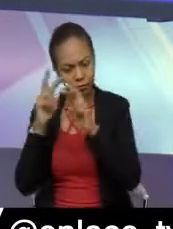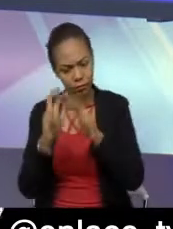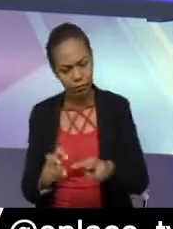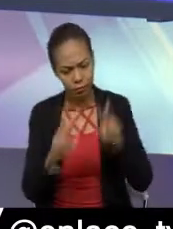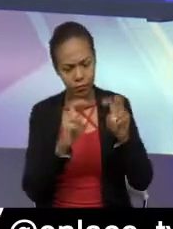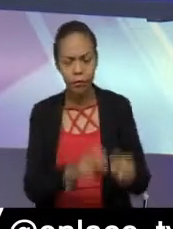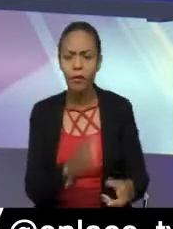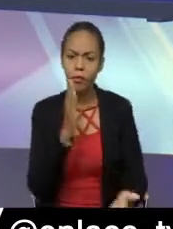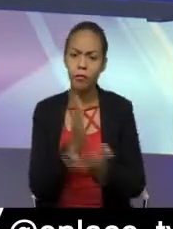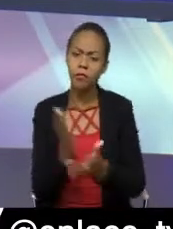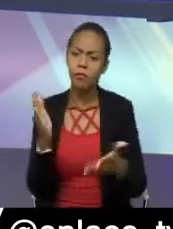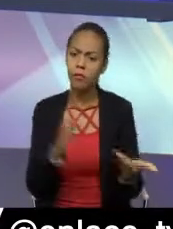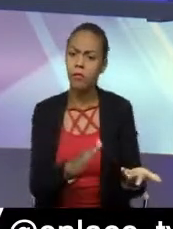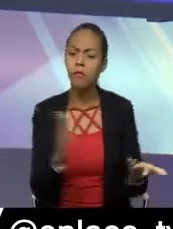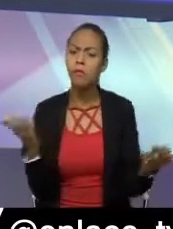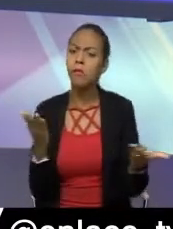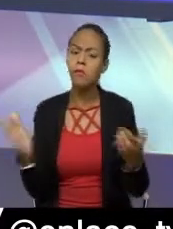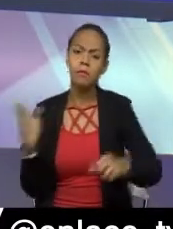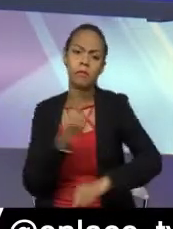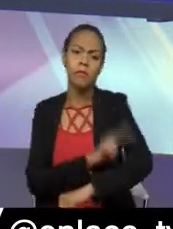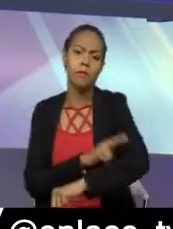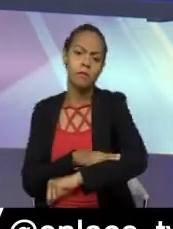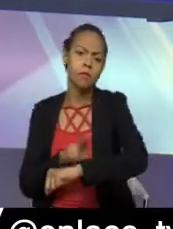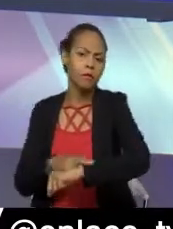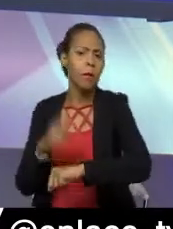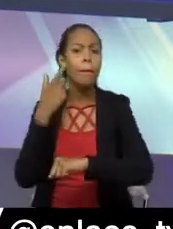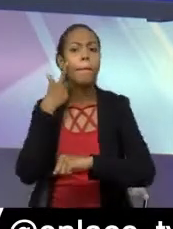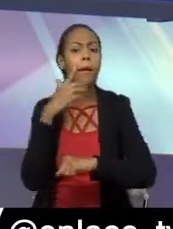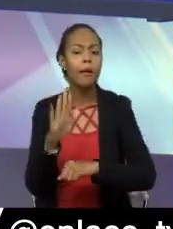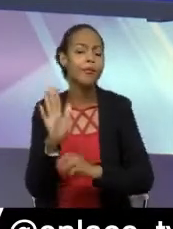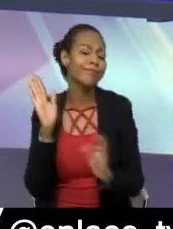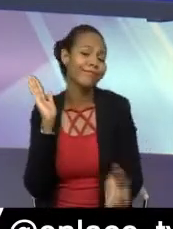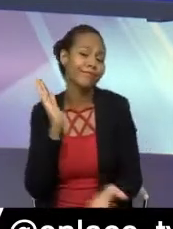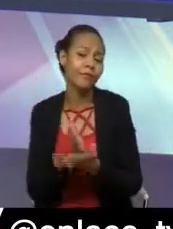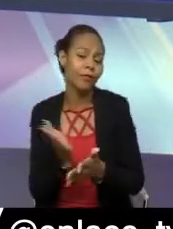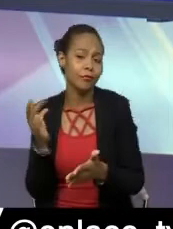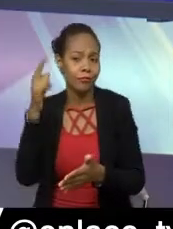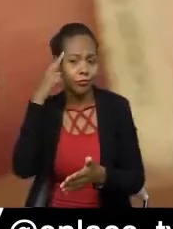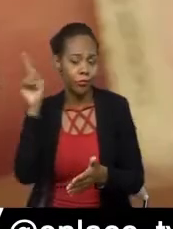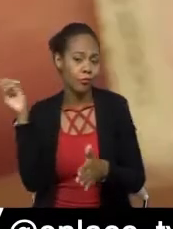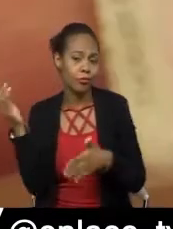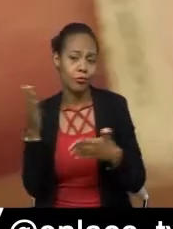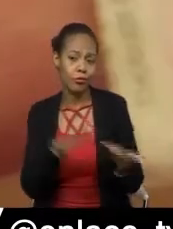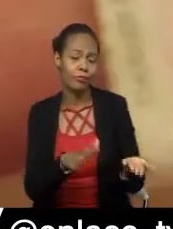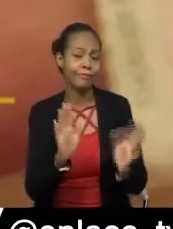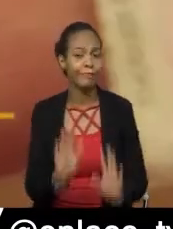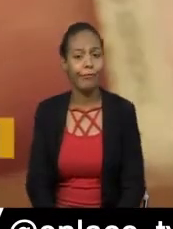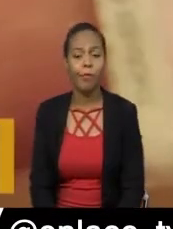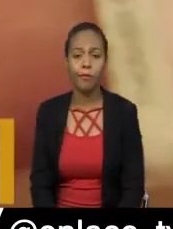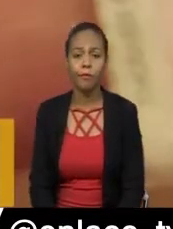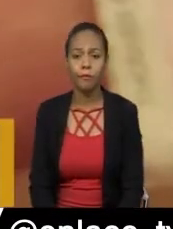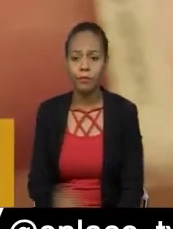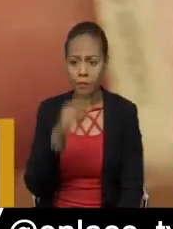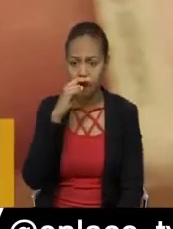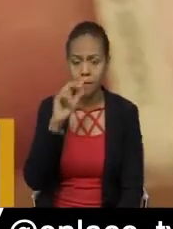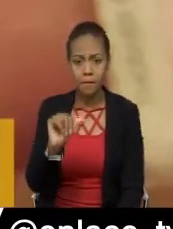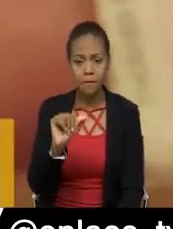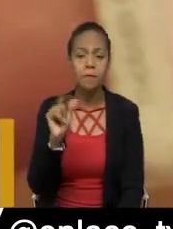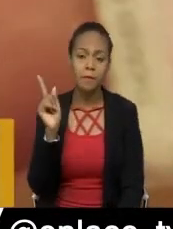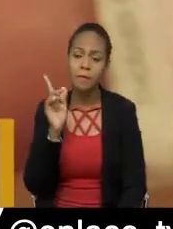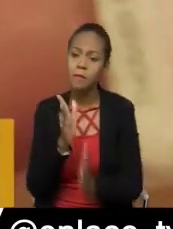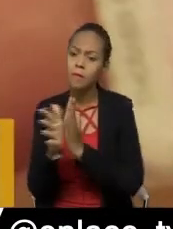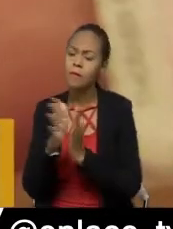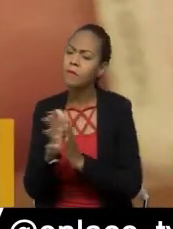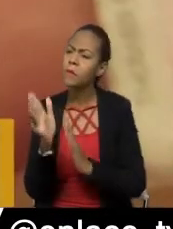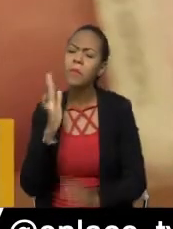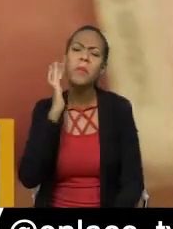El Llanito. Las primeras hipótesis apuntan a que se trataría de una muerte natural. La niña, según las primeras versiones, tuvo un